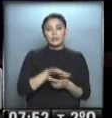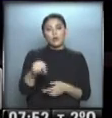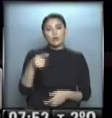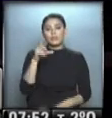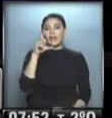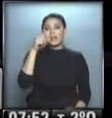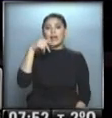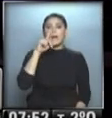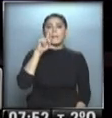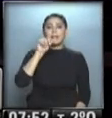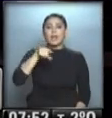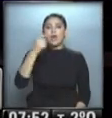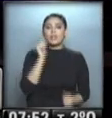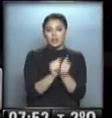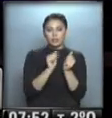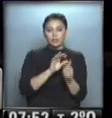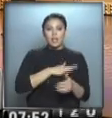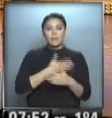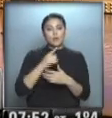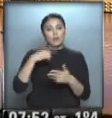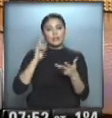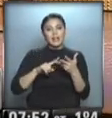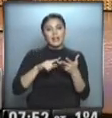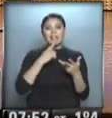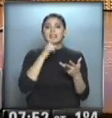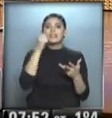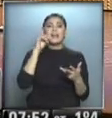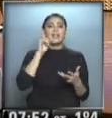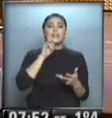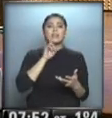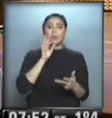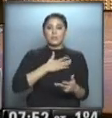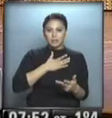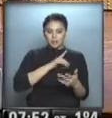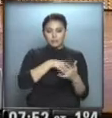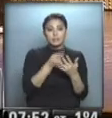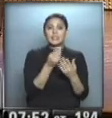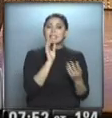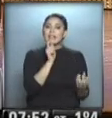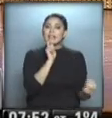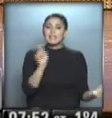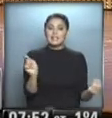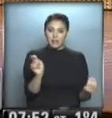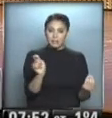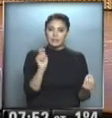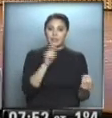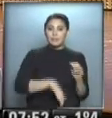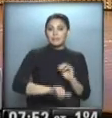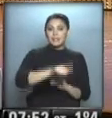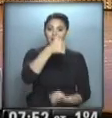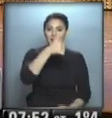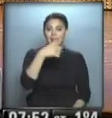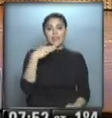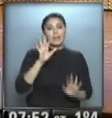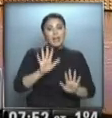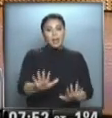historia de amor, que se quedó con 7, o Tanguito Mío con 9. Para saber quién serán o quiénes serán los ganadores,